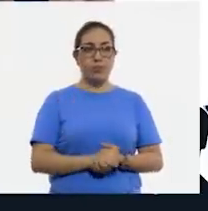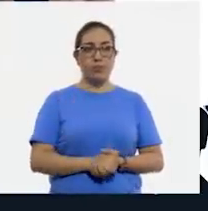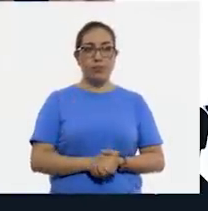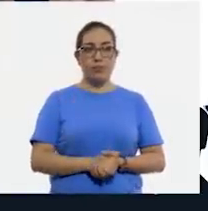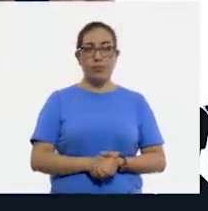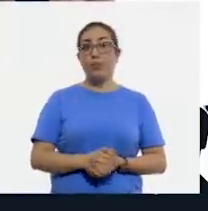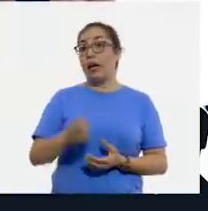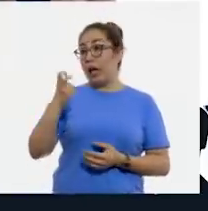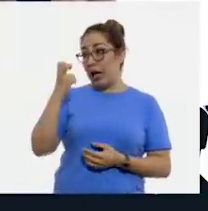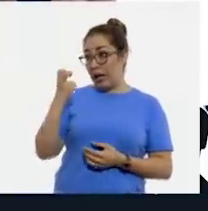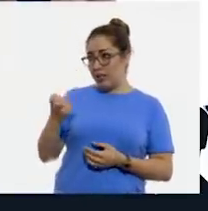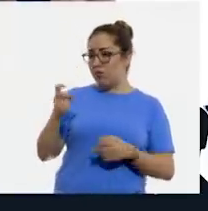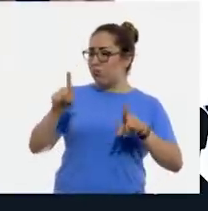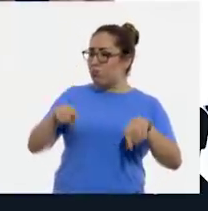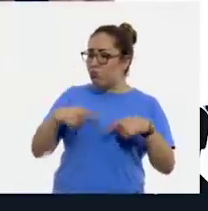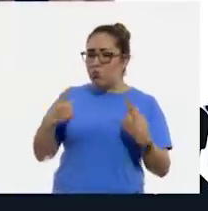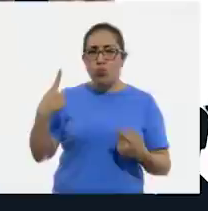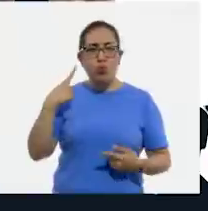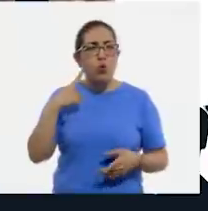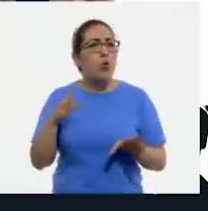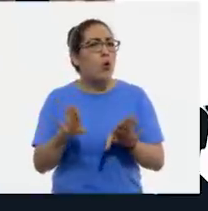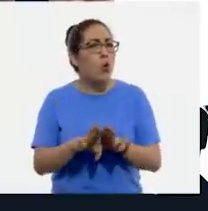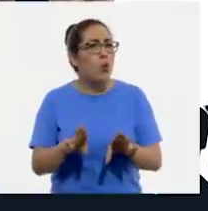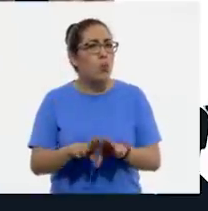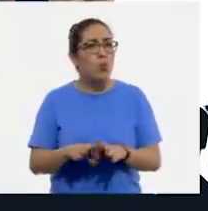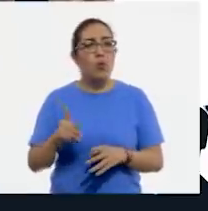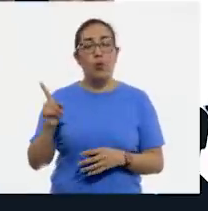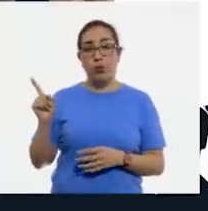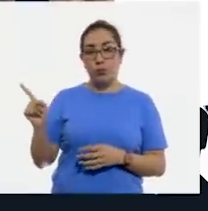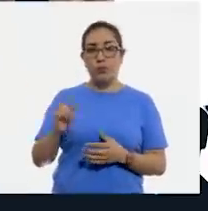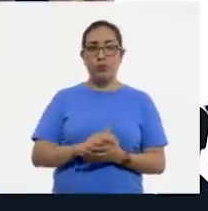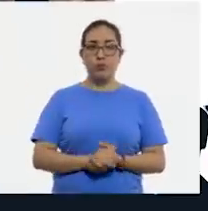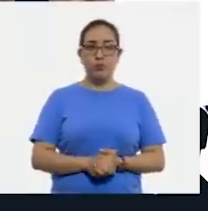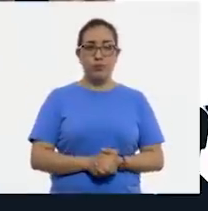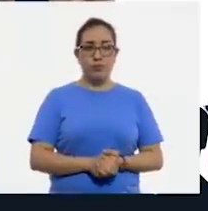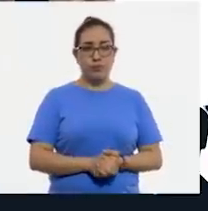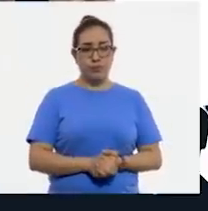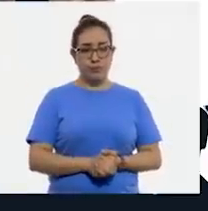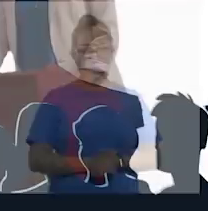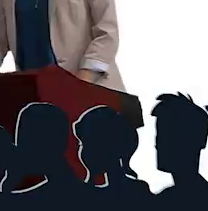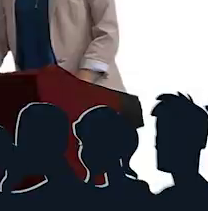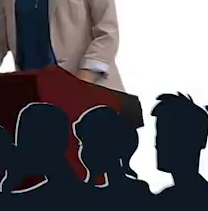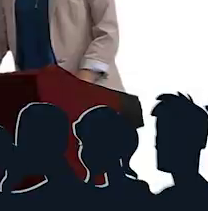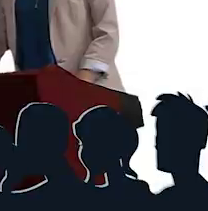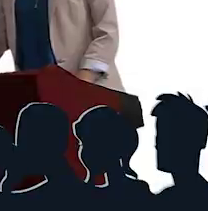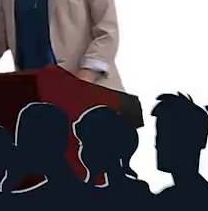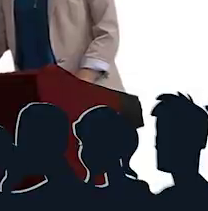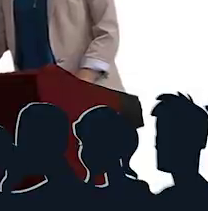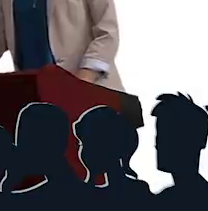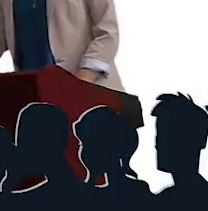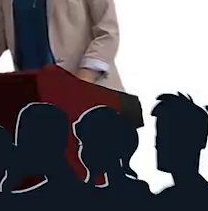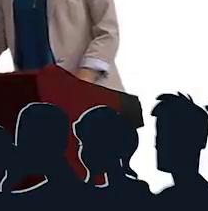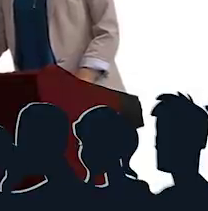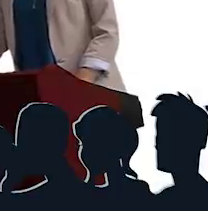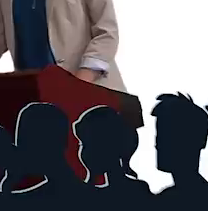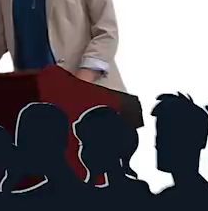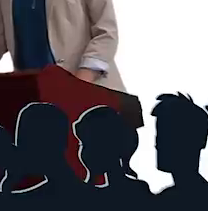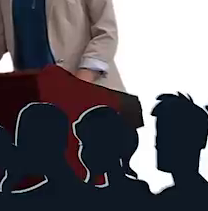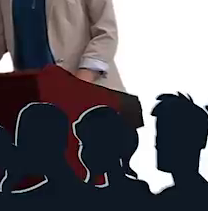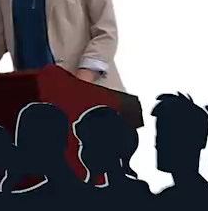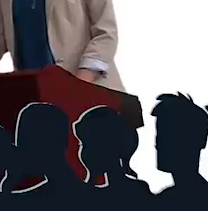Y estos suenan así. Yo, de, fi, ba,